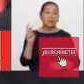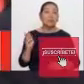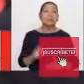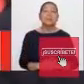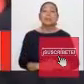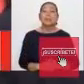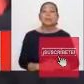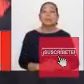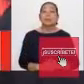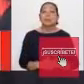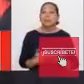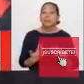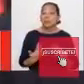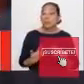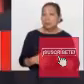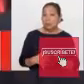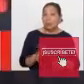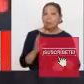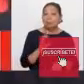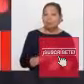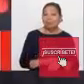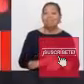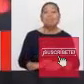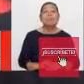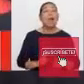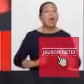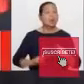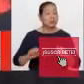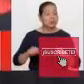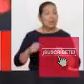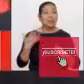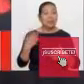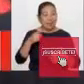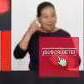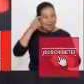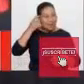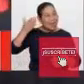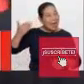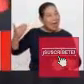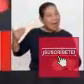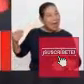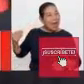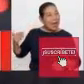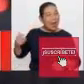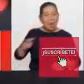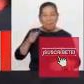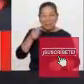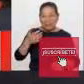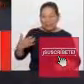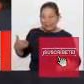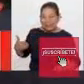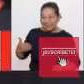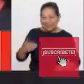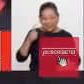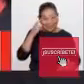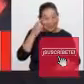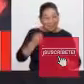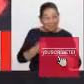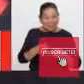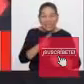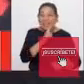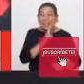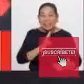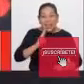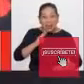¿Los secuestradores están ya capturados? En algunos casos sí. Usted se acuerda que en el caso del cevichero, el empresario y cevichero, nosotros